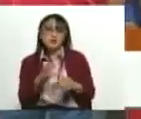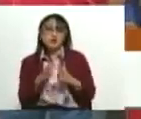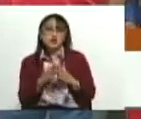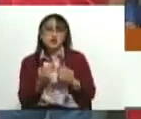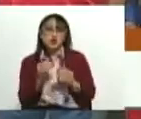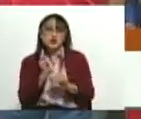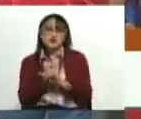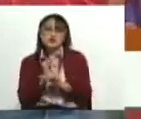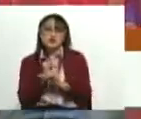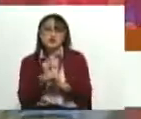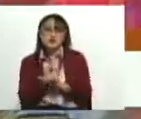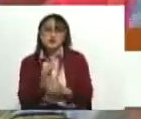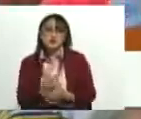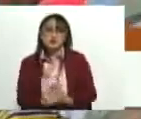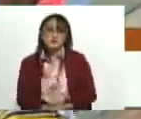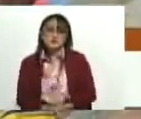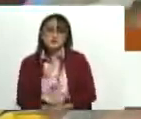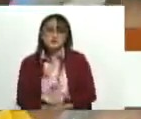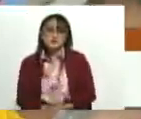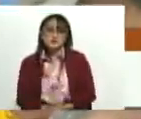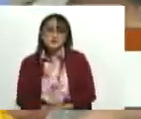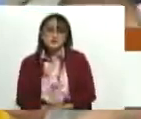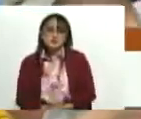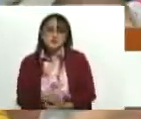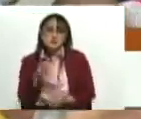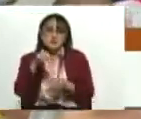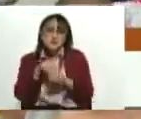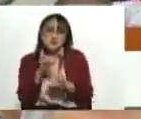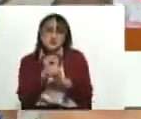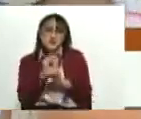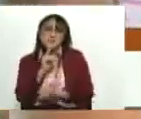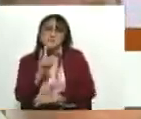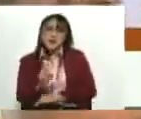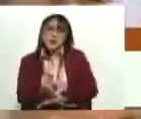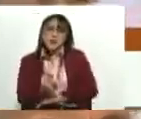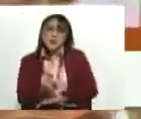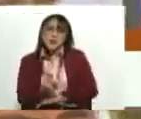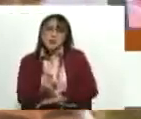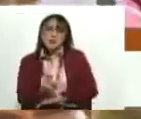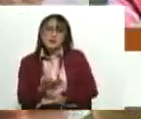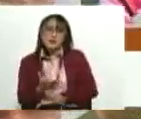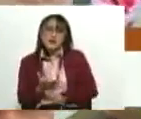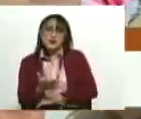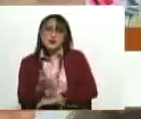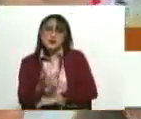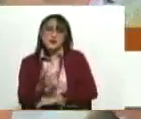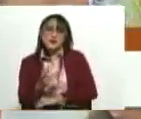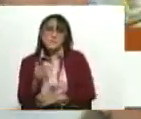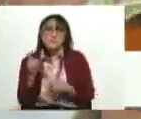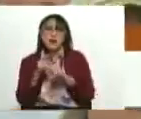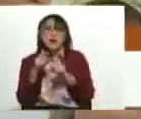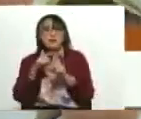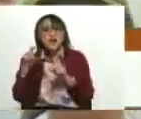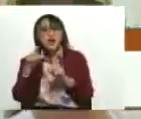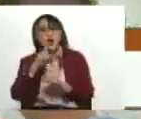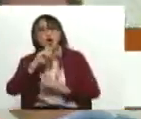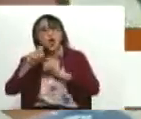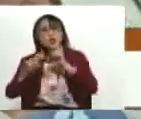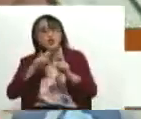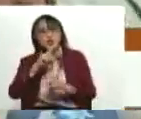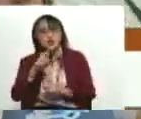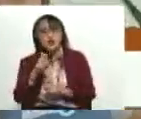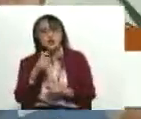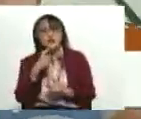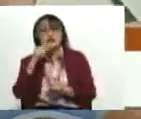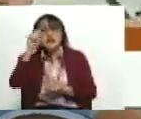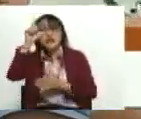redes. Todo está ahí, usted se mete en las redes y pregunta, usted mete palabra odio, y les aseguro que la